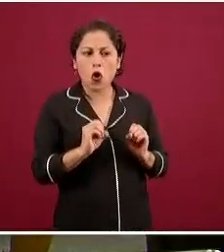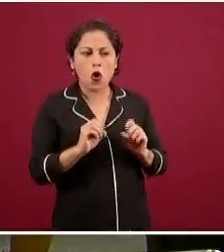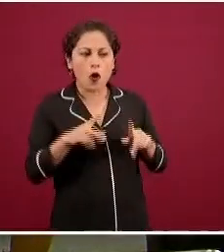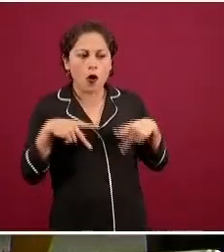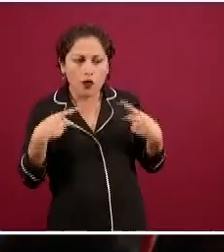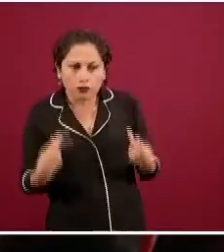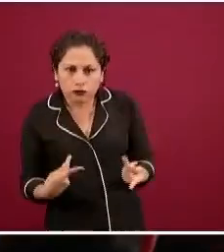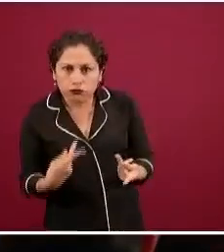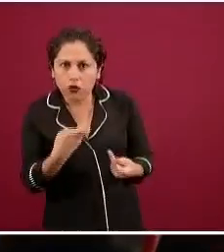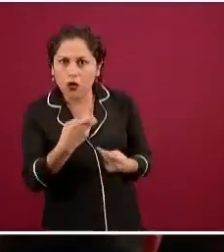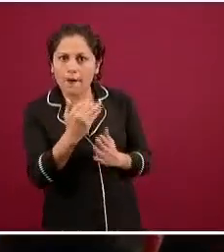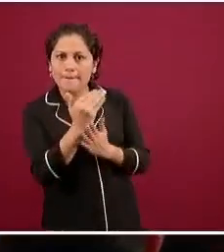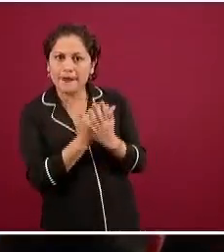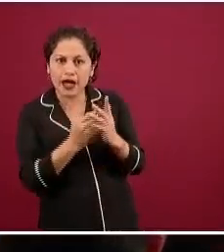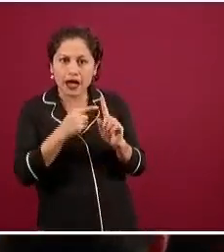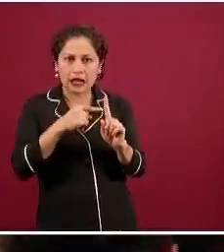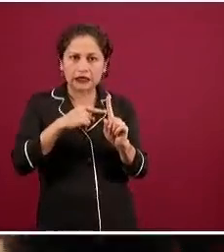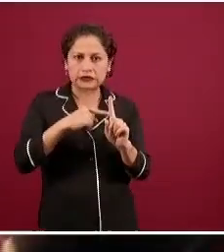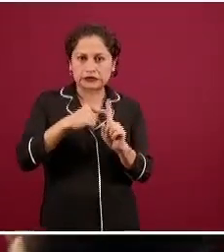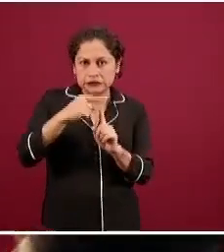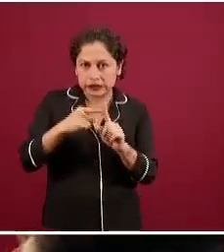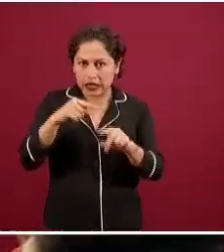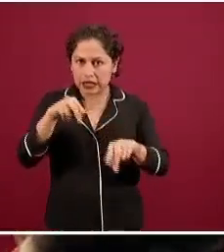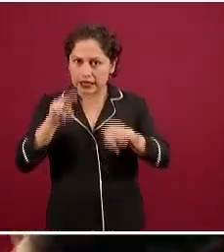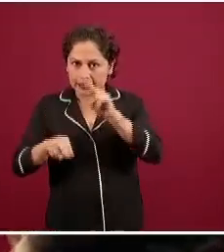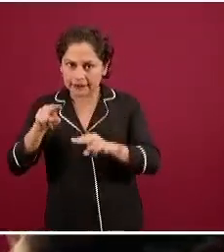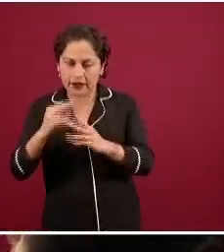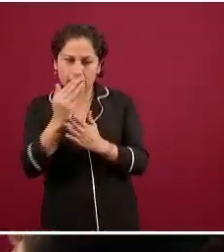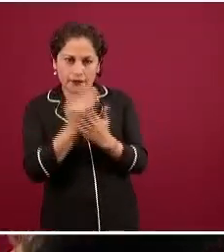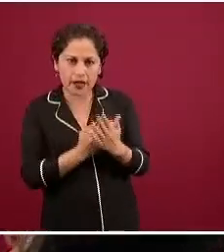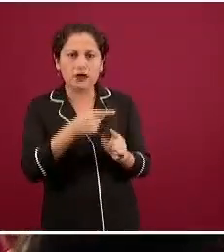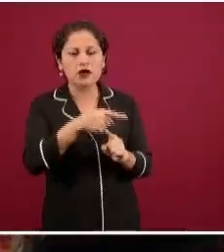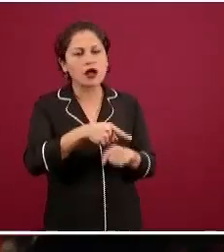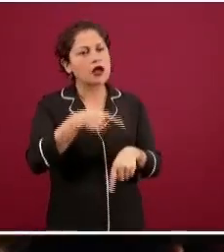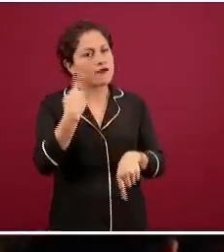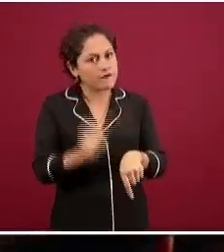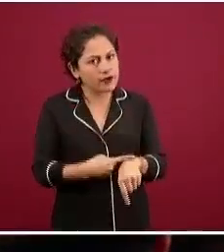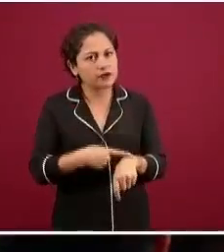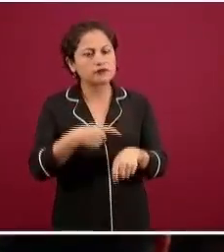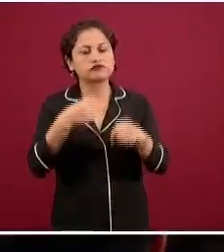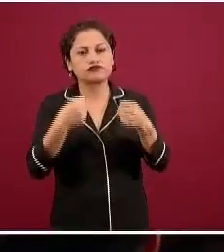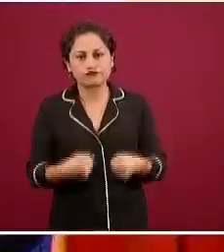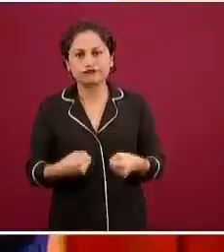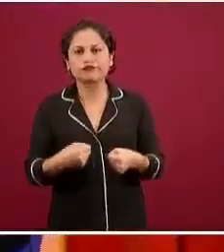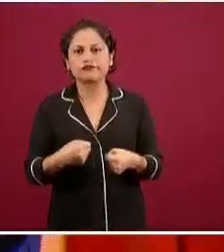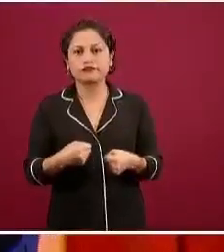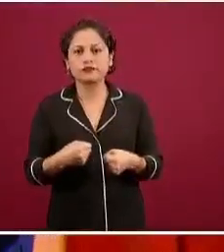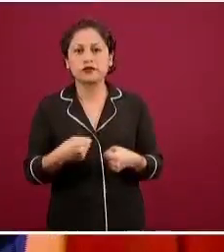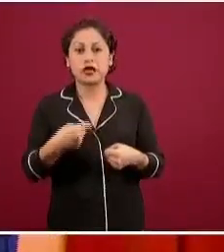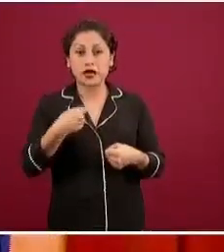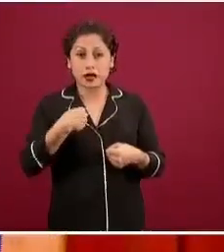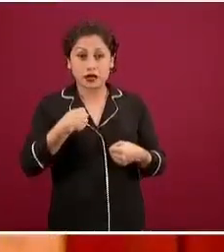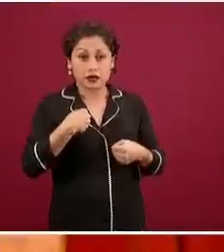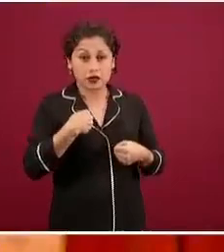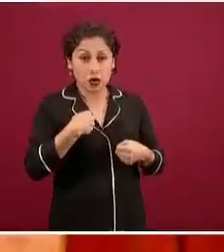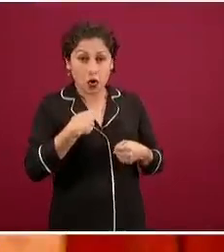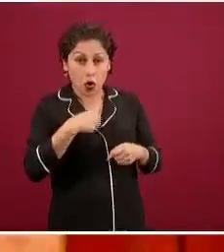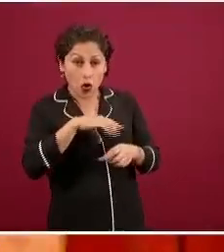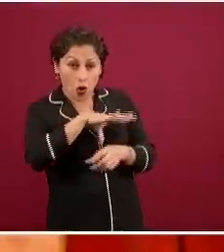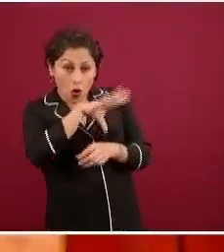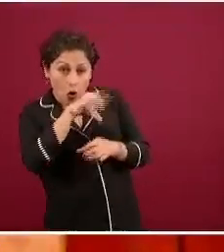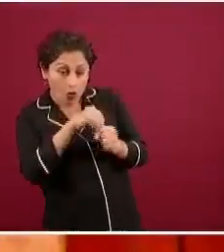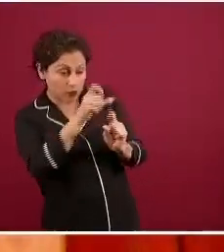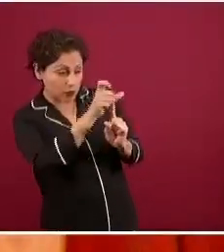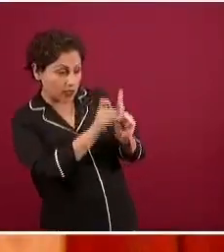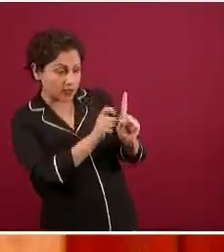necesito medir la concentración de hemoglobina en todos los 5 o 6 litros de sangre que tiene en